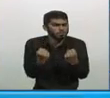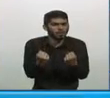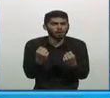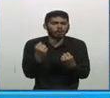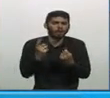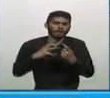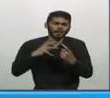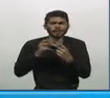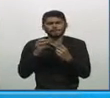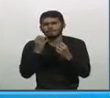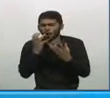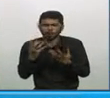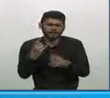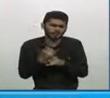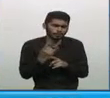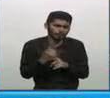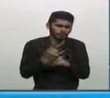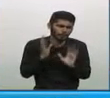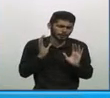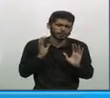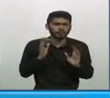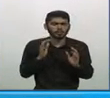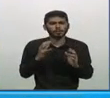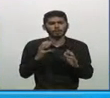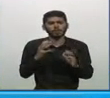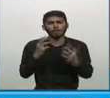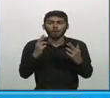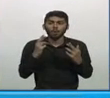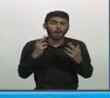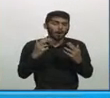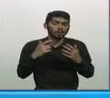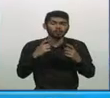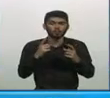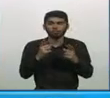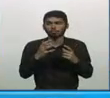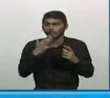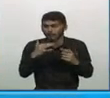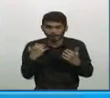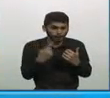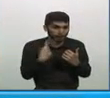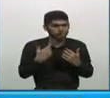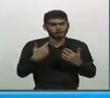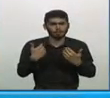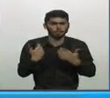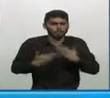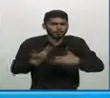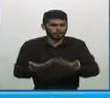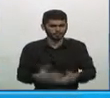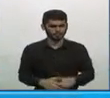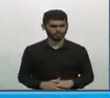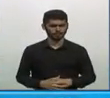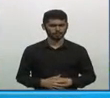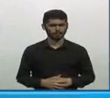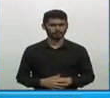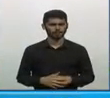siempre hay cosas que hacer y bueno esperemos que lo entendamos de esa manera y sigamos creciendo es importante para ellos la